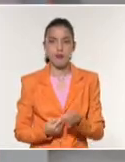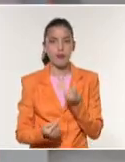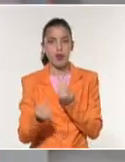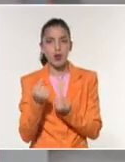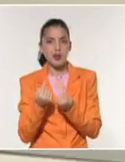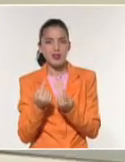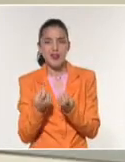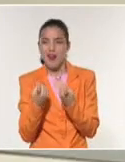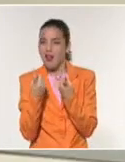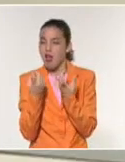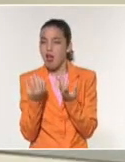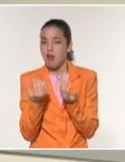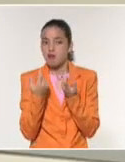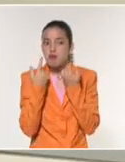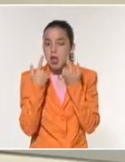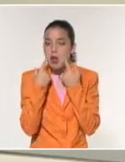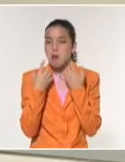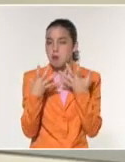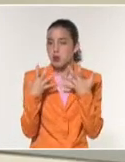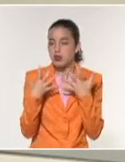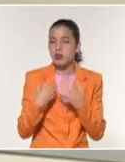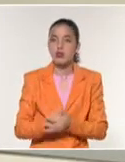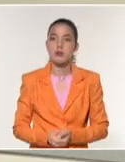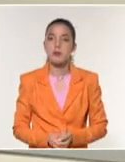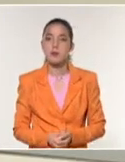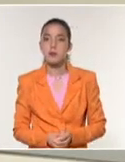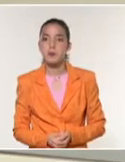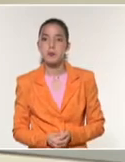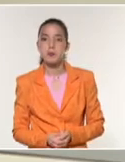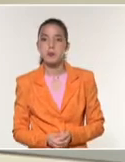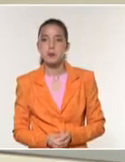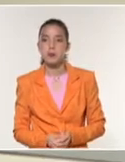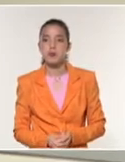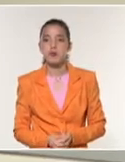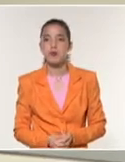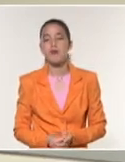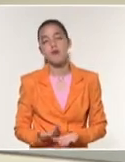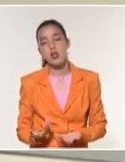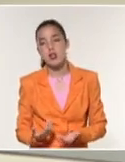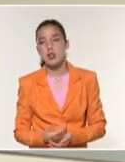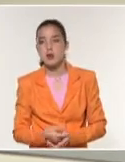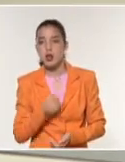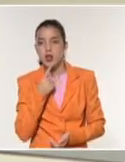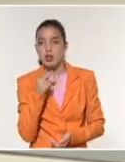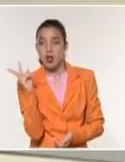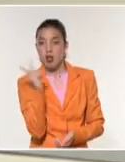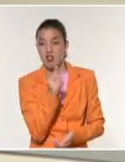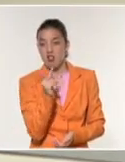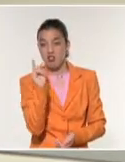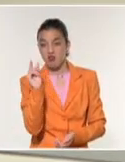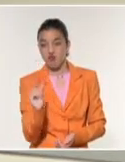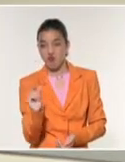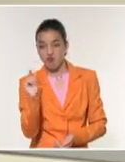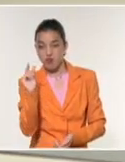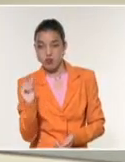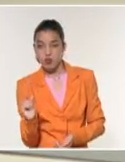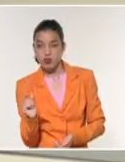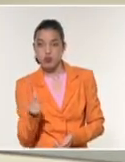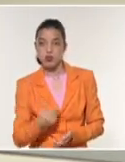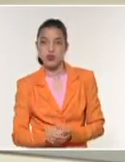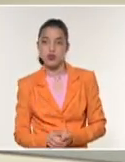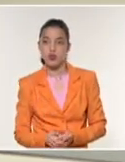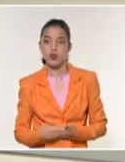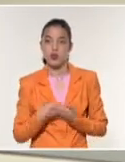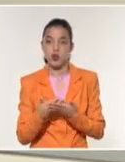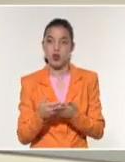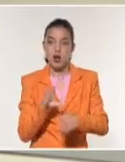destacar? Bueno, yo creo que también tenemos que decir que estas dos personas que hoy sancionados,